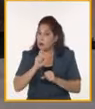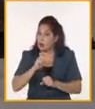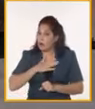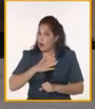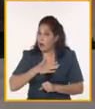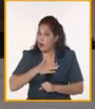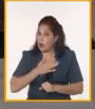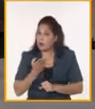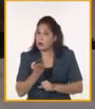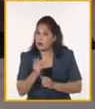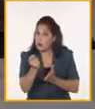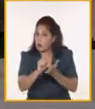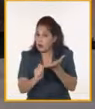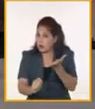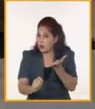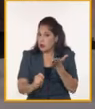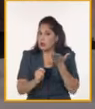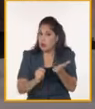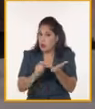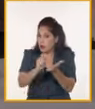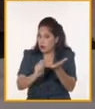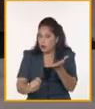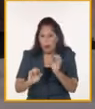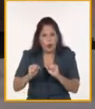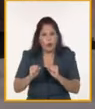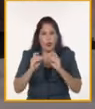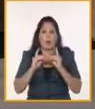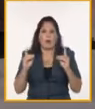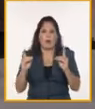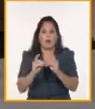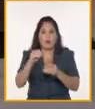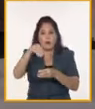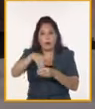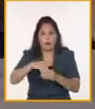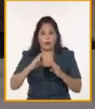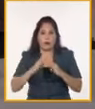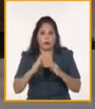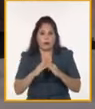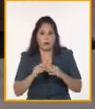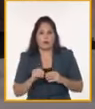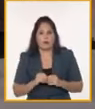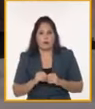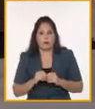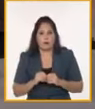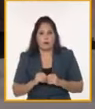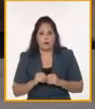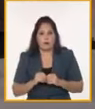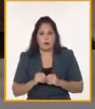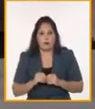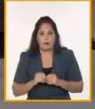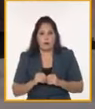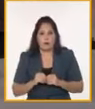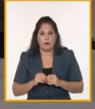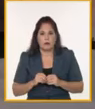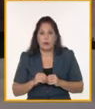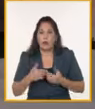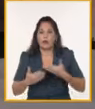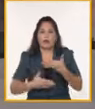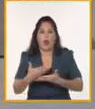las solicitudes se pueden tienen que ser en la oficina donde reside la persona cuando esté integrada tod este esta